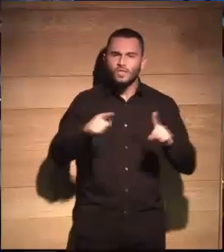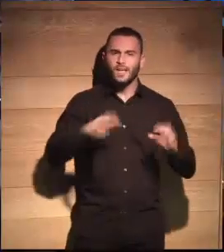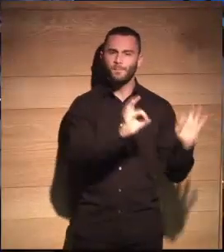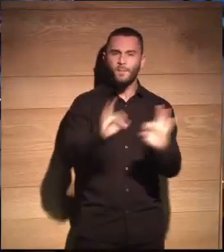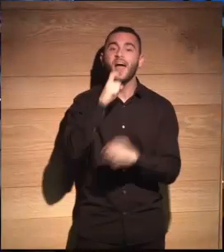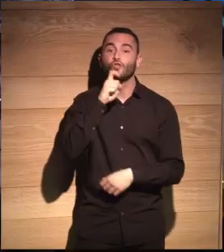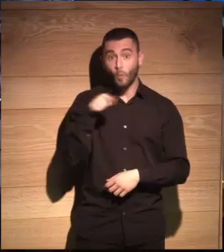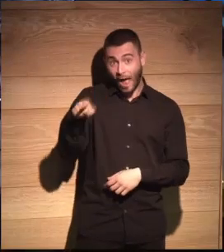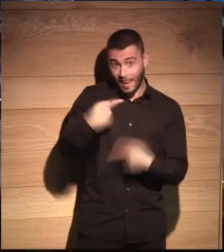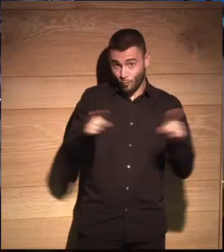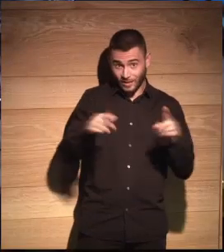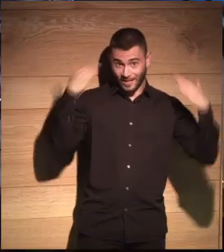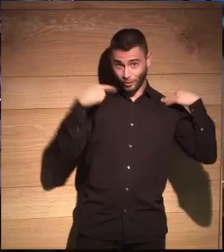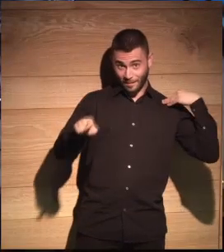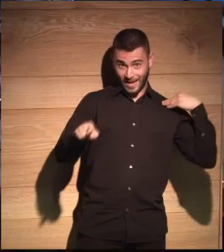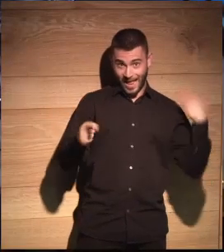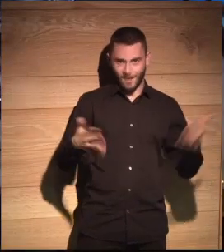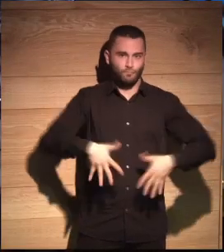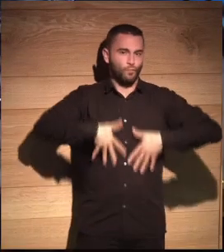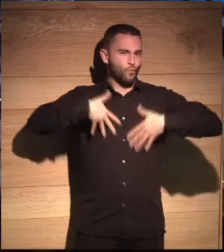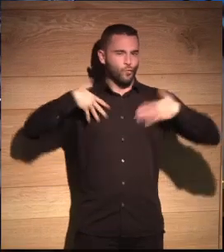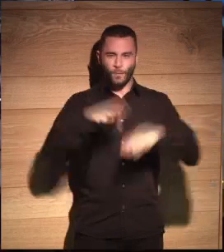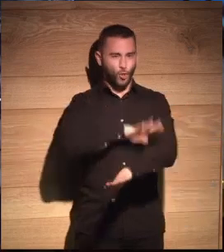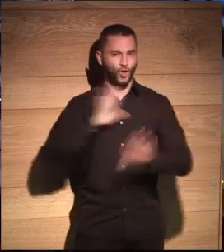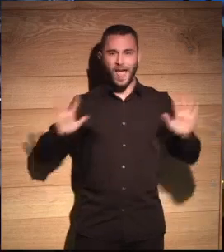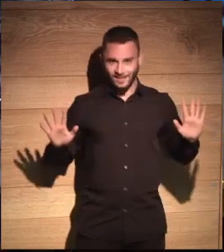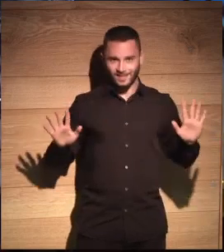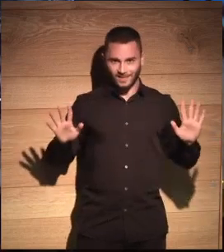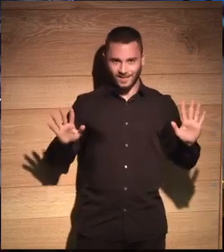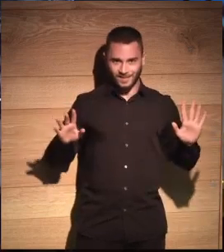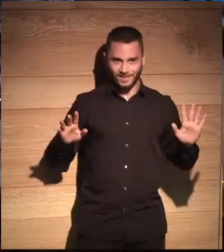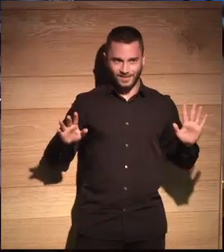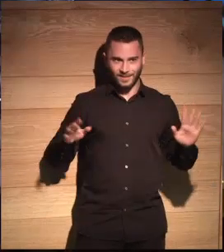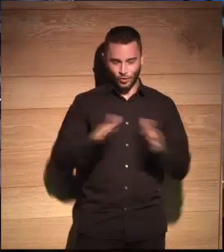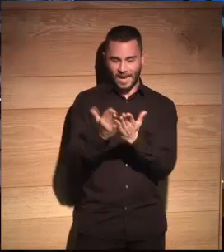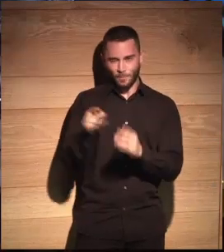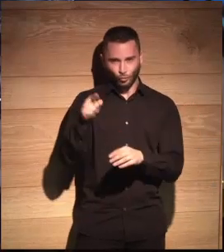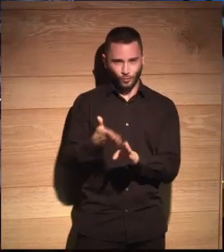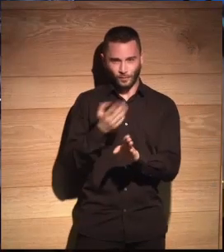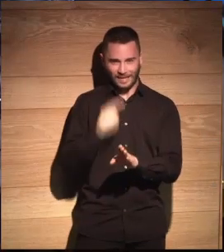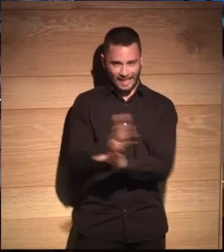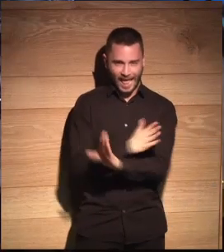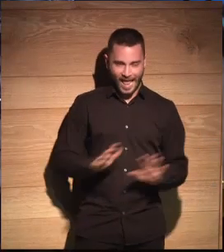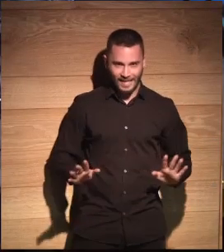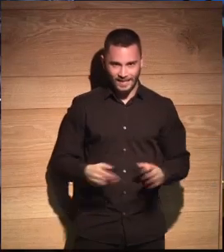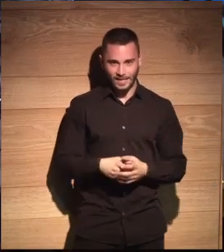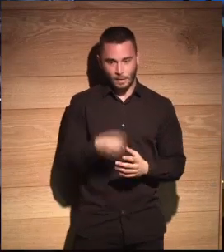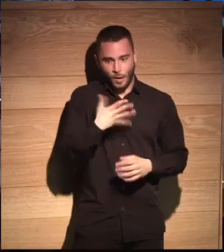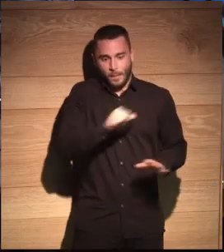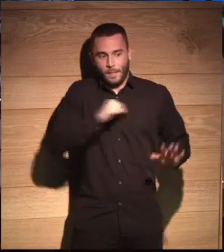Es que él ha compuesto la música. Que es muy emocionante, eso que me decías antes, con el libro ahí. Oye, pero eso ha sido en petit